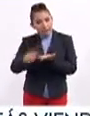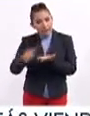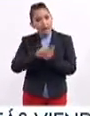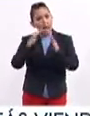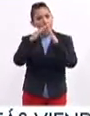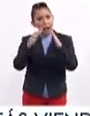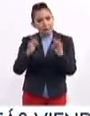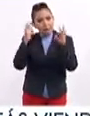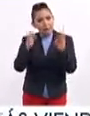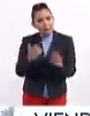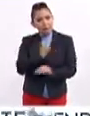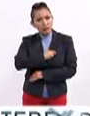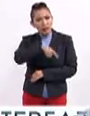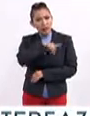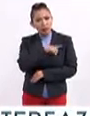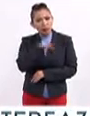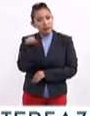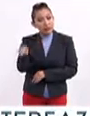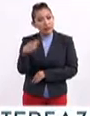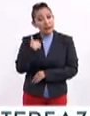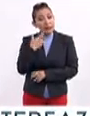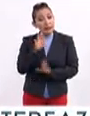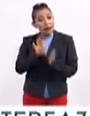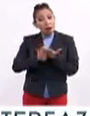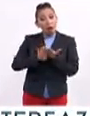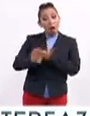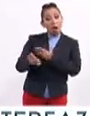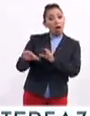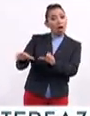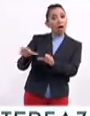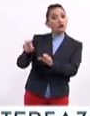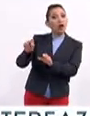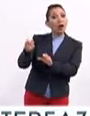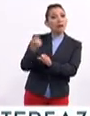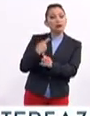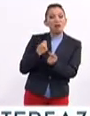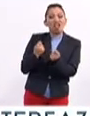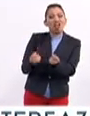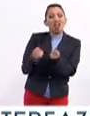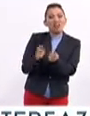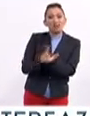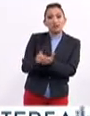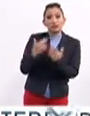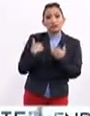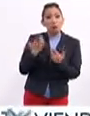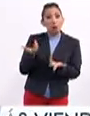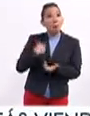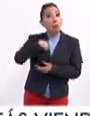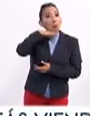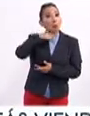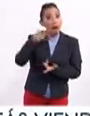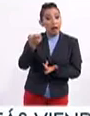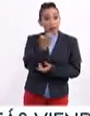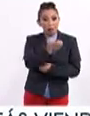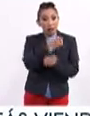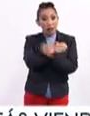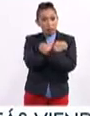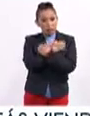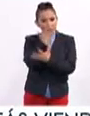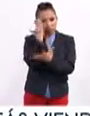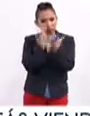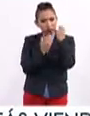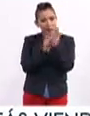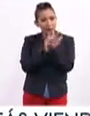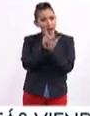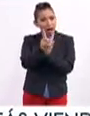la vivienda adecuada o la salud. Y esa exclusión no se trata como violación de los derechos humanos. Esta educación también se trata de un